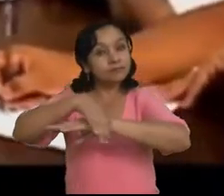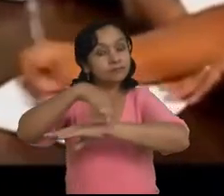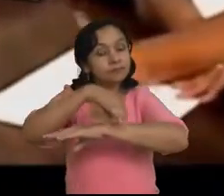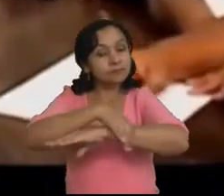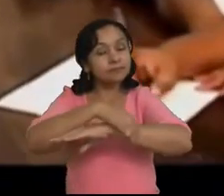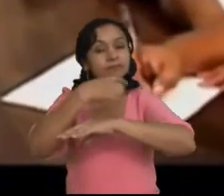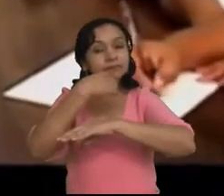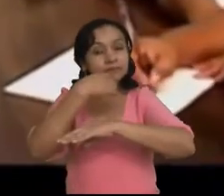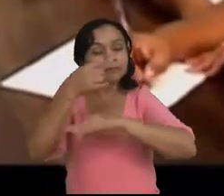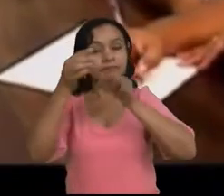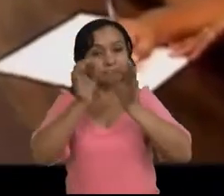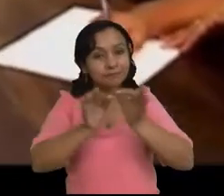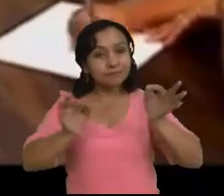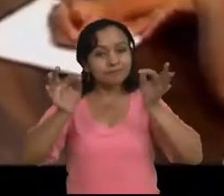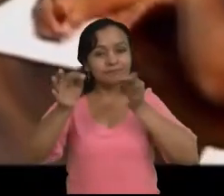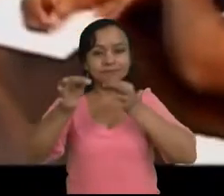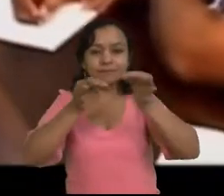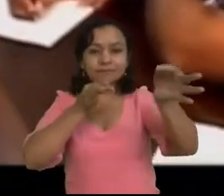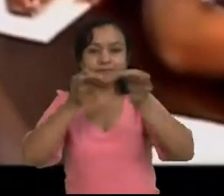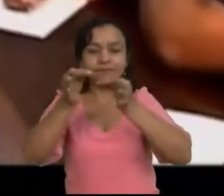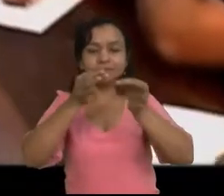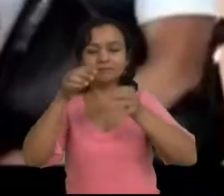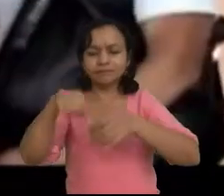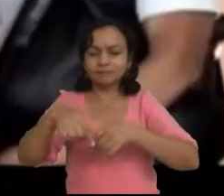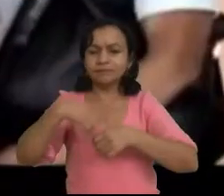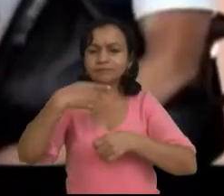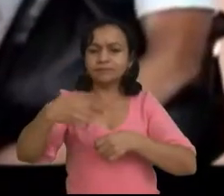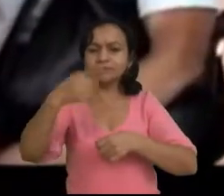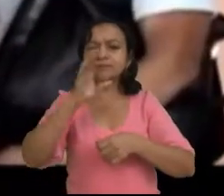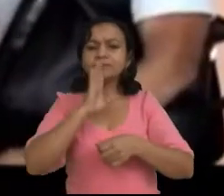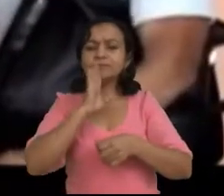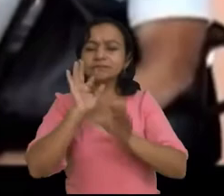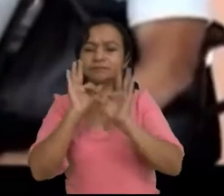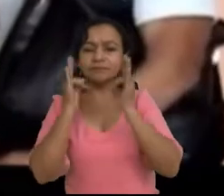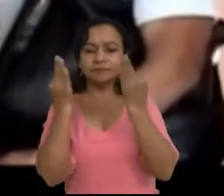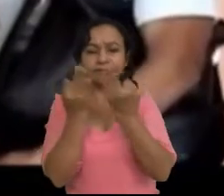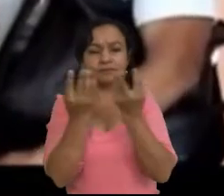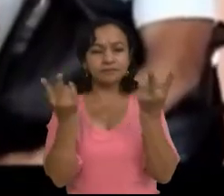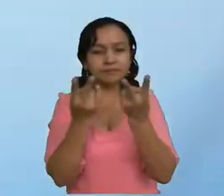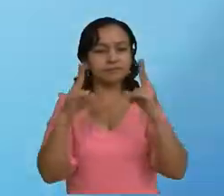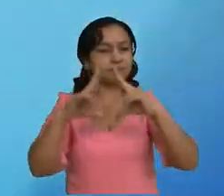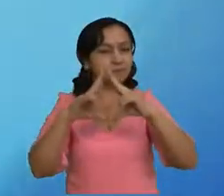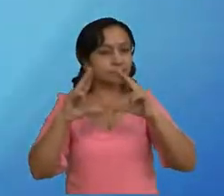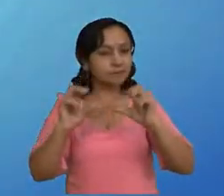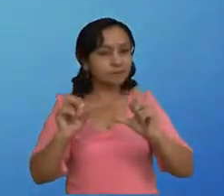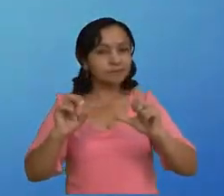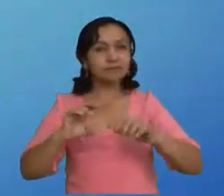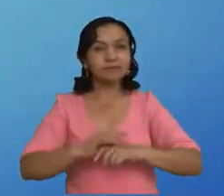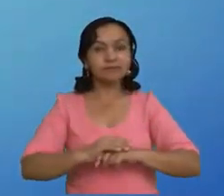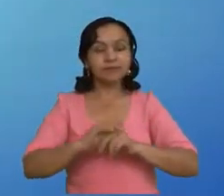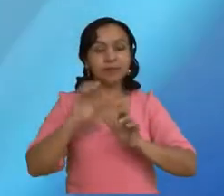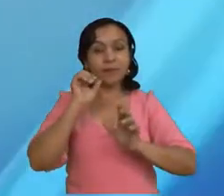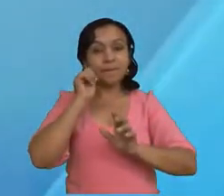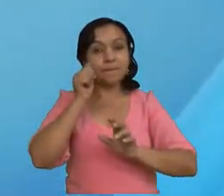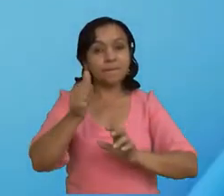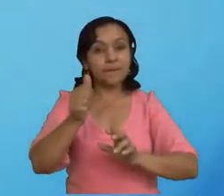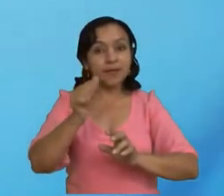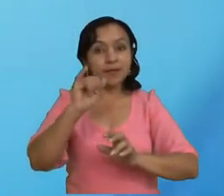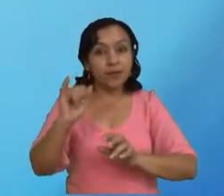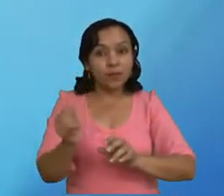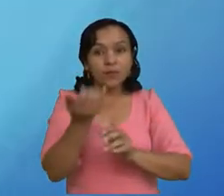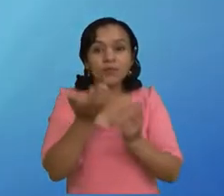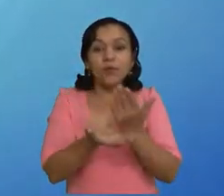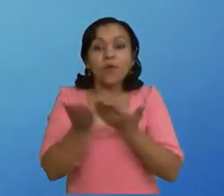dio este importante anuncio en su comunicación diaria con las familias nicaragüenses. Mañana